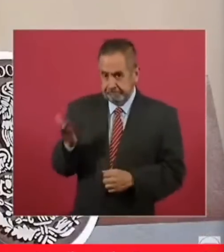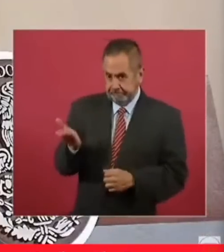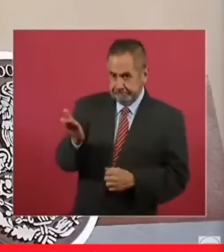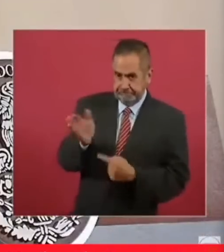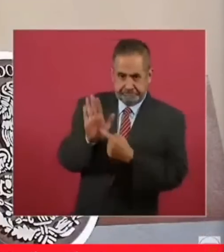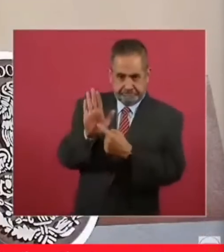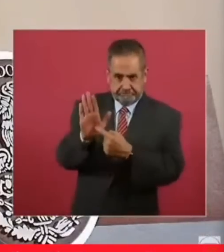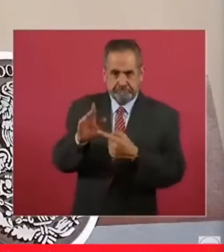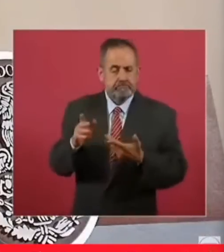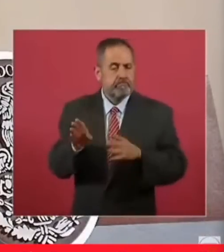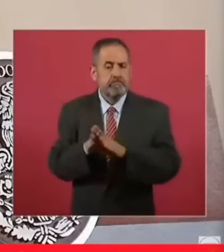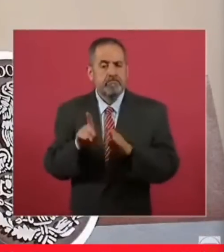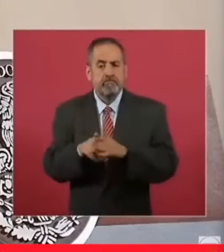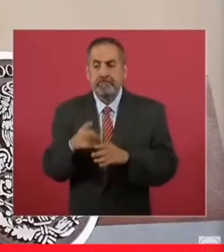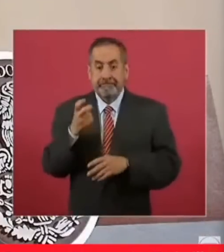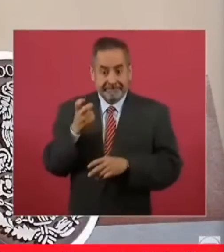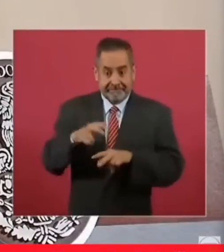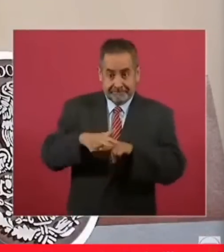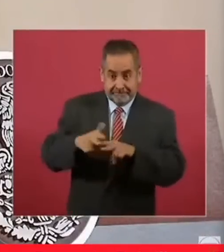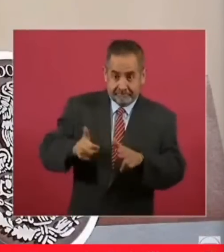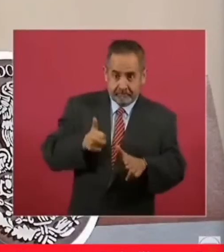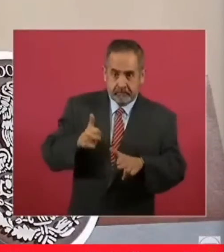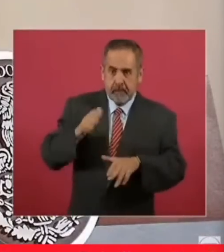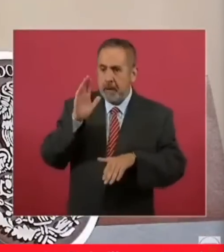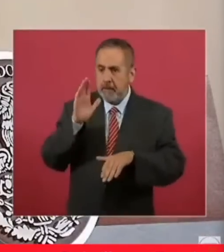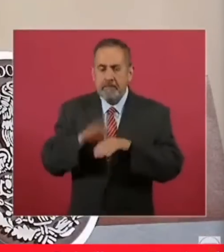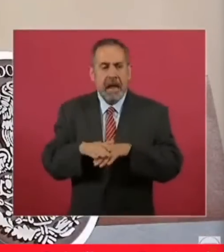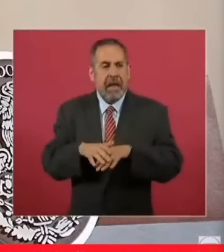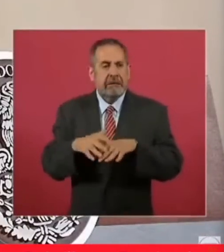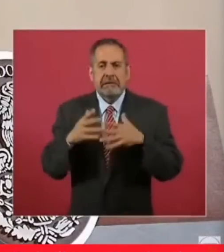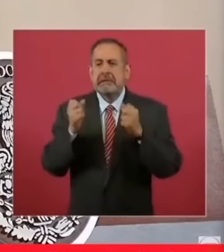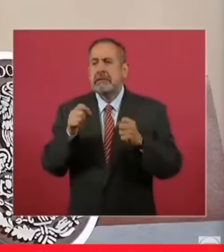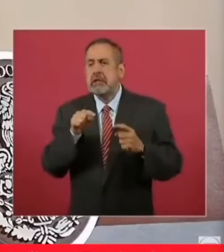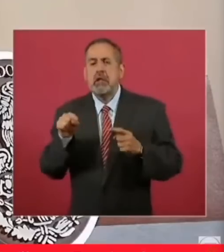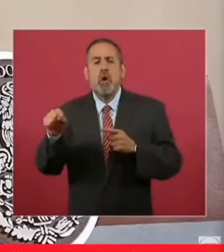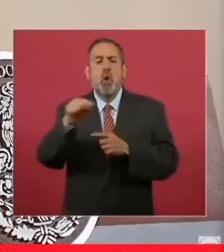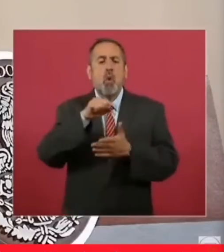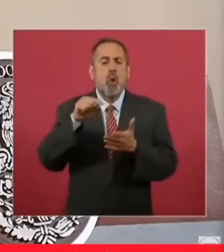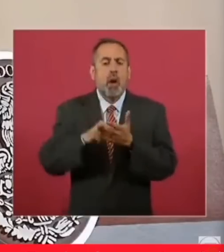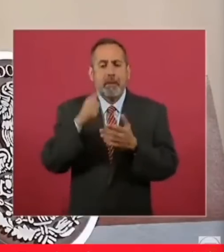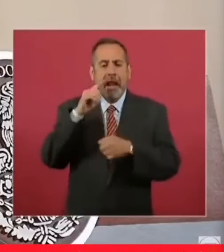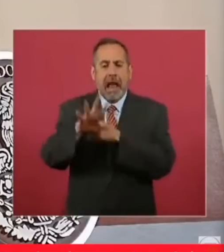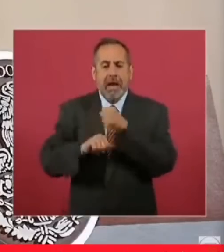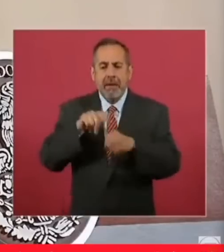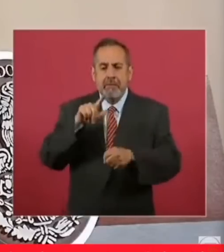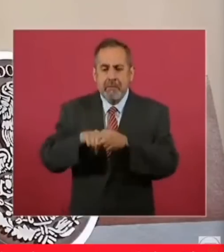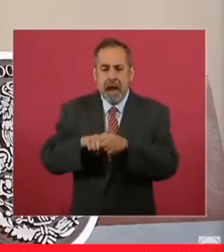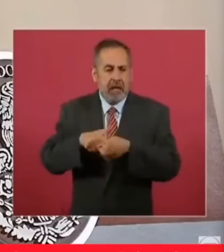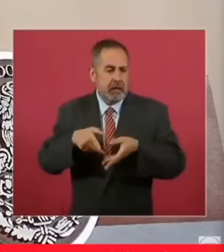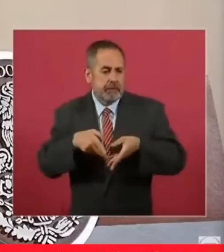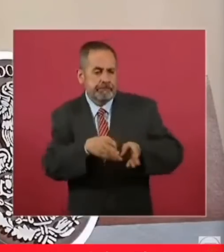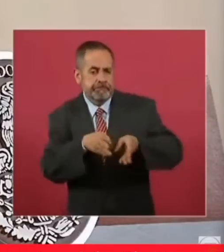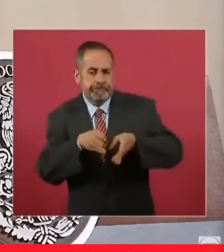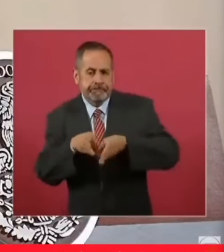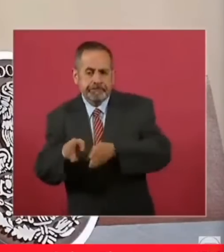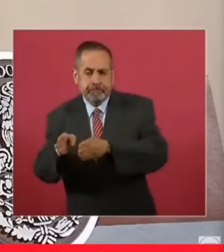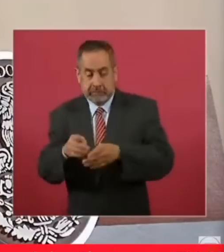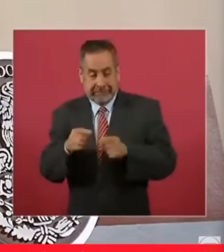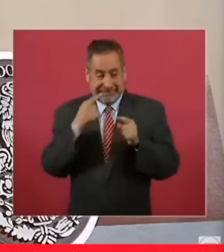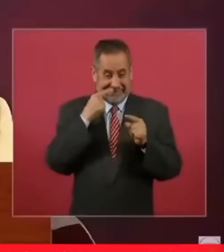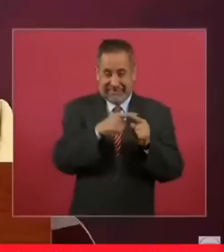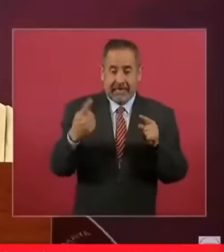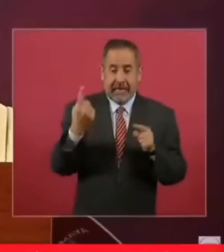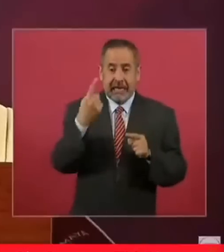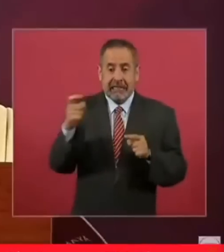como ustedes bien saben, esta es la obra que tiene más pasos de fauna, más de 500 pasos de fauna, tan solo en este tramo más de 100 pasos de